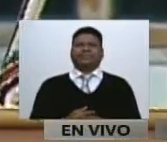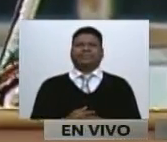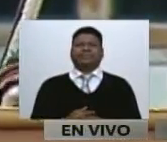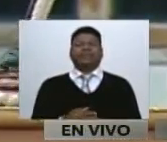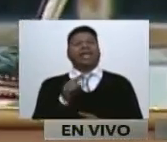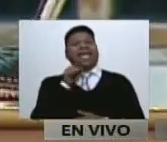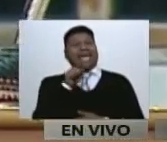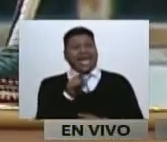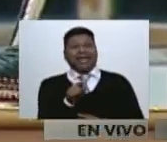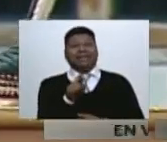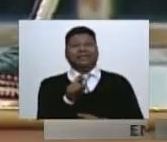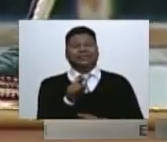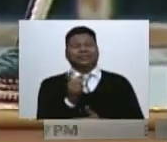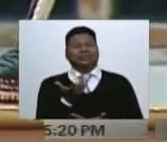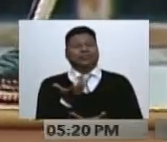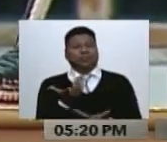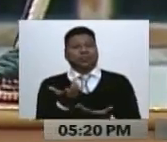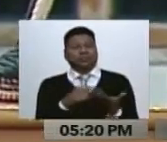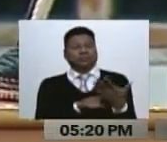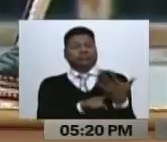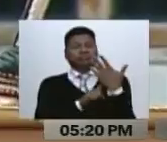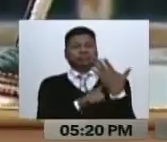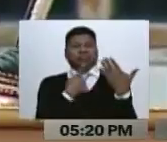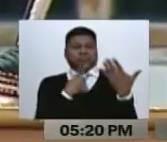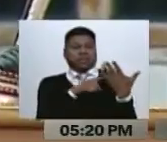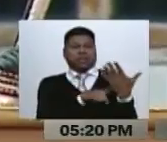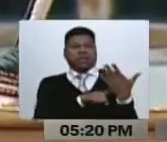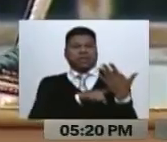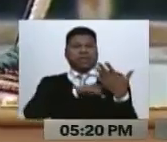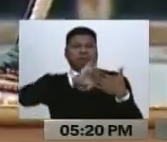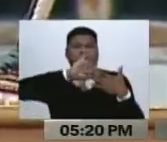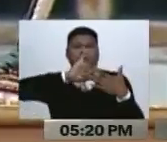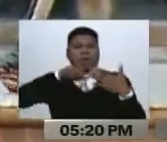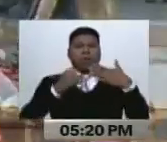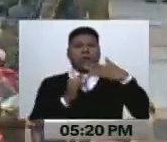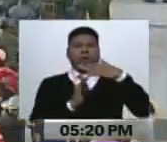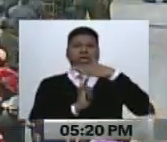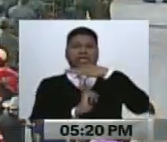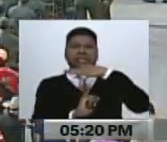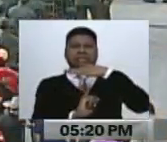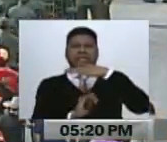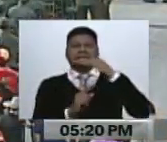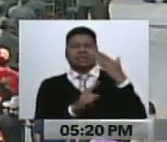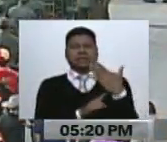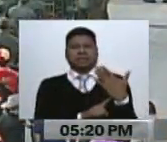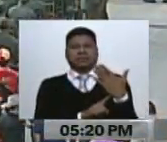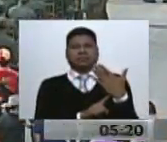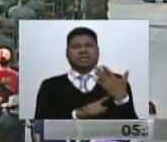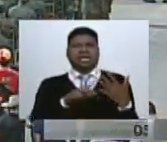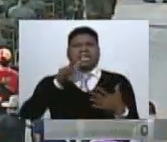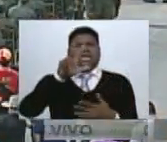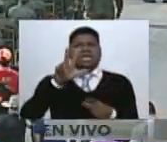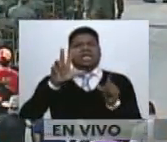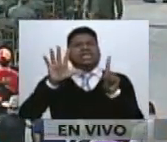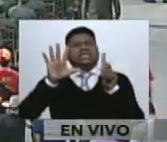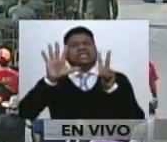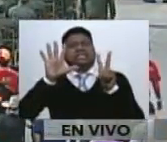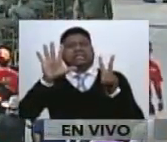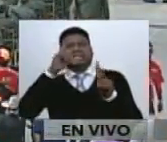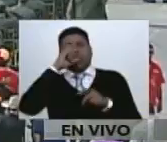Esto que dijo Isaías 730 años antes de Jesús,